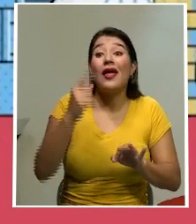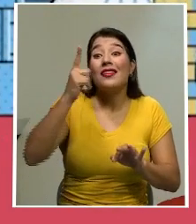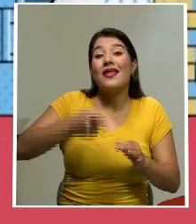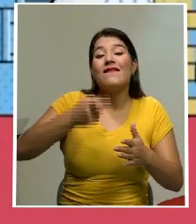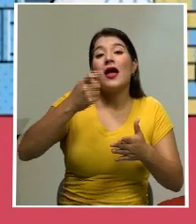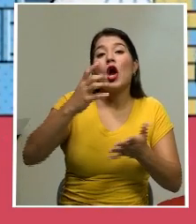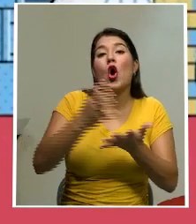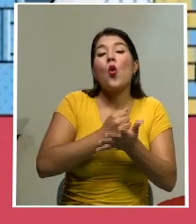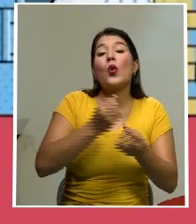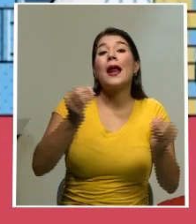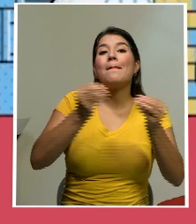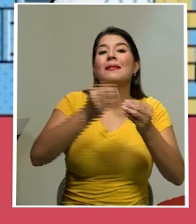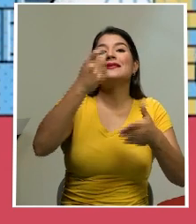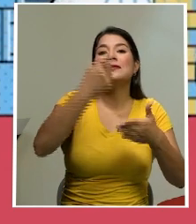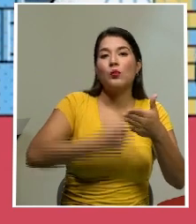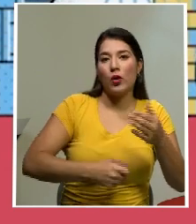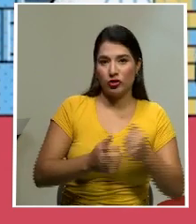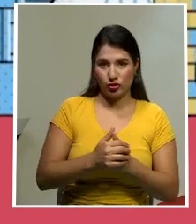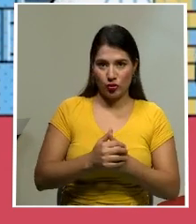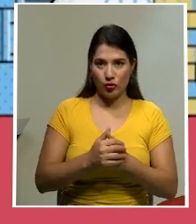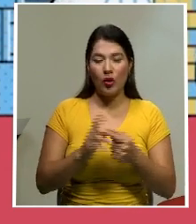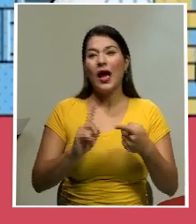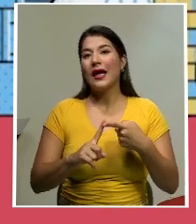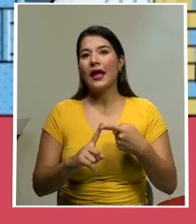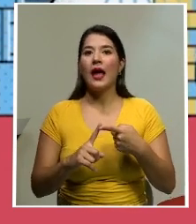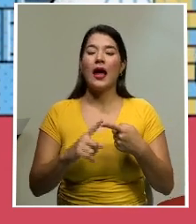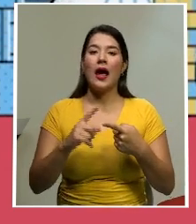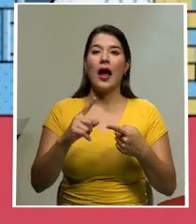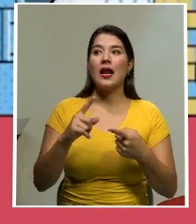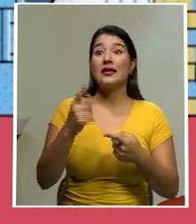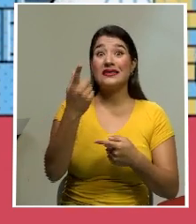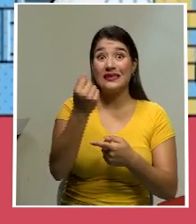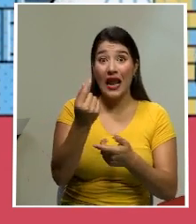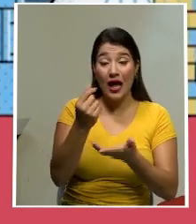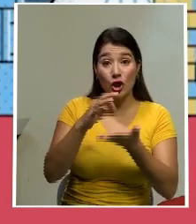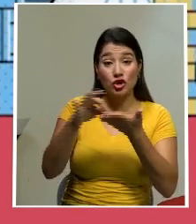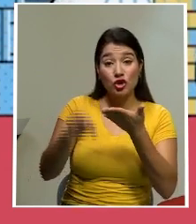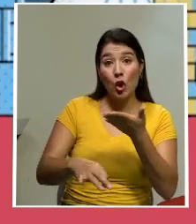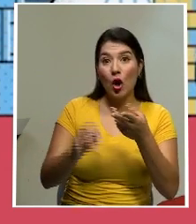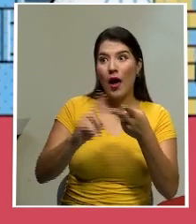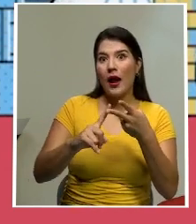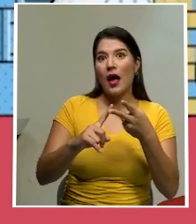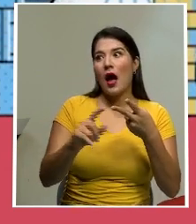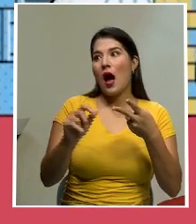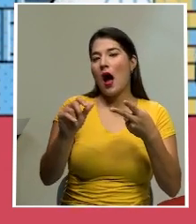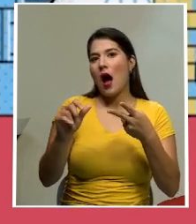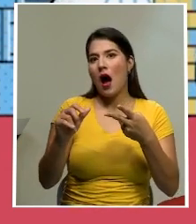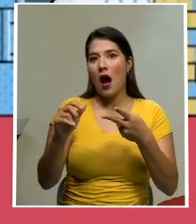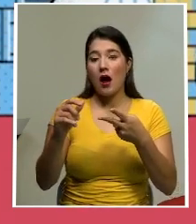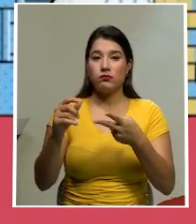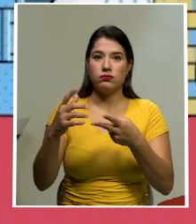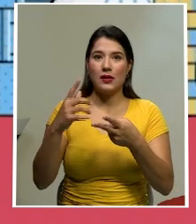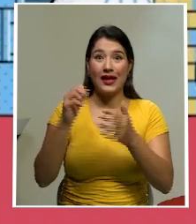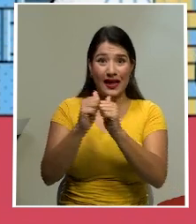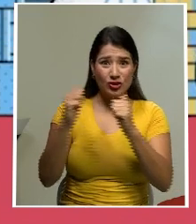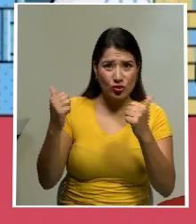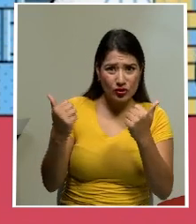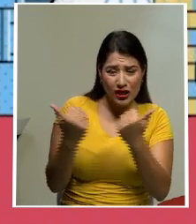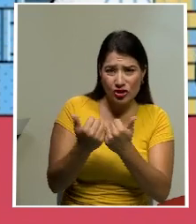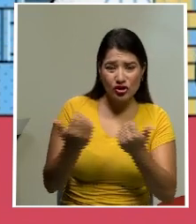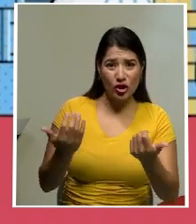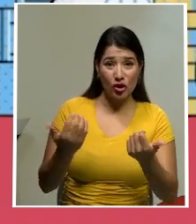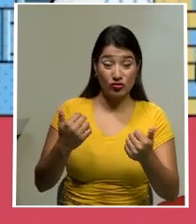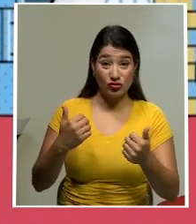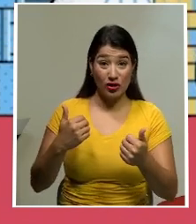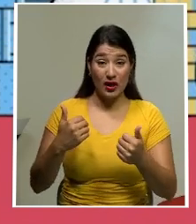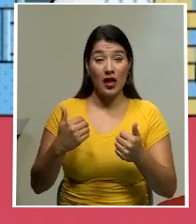escolar, al salario escolar, a los impuestos a cooperativas solidaristas y también, ¿por qué no? En algún momento,